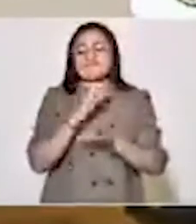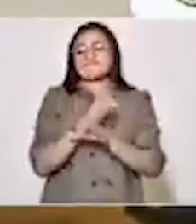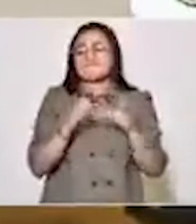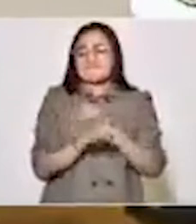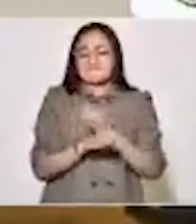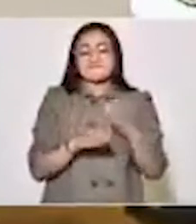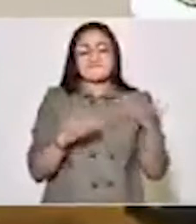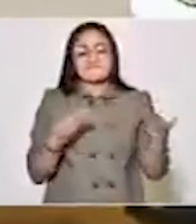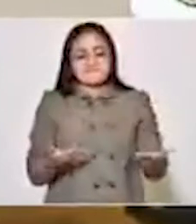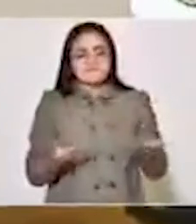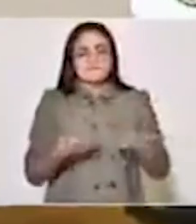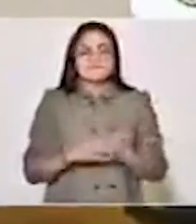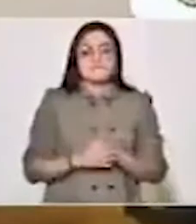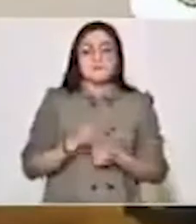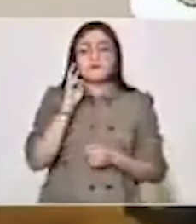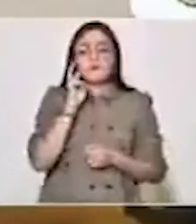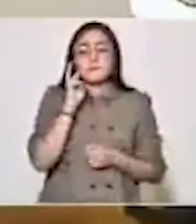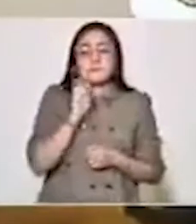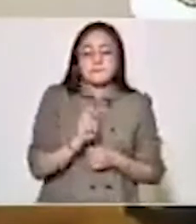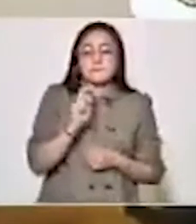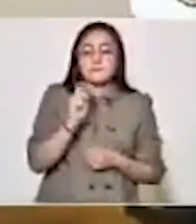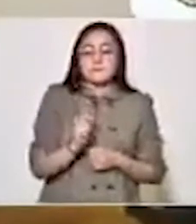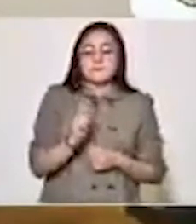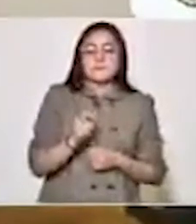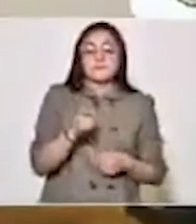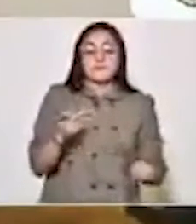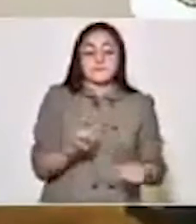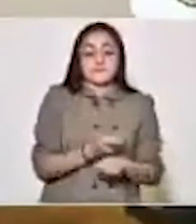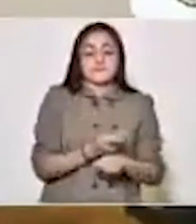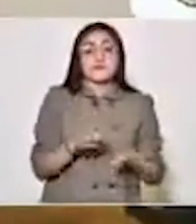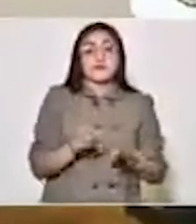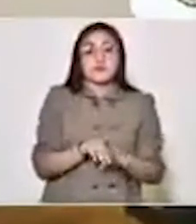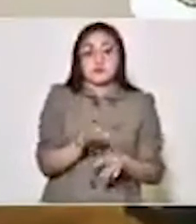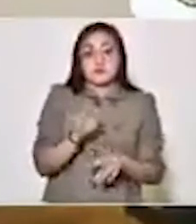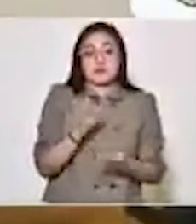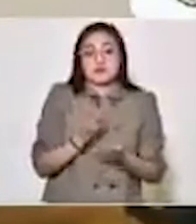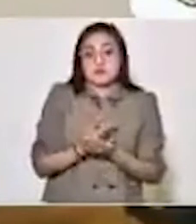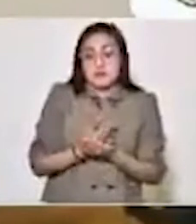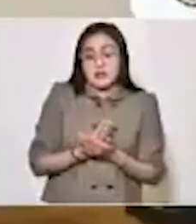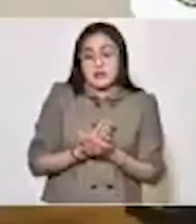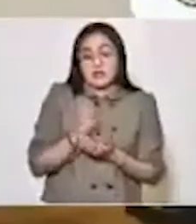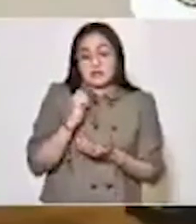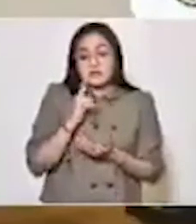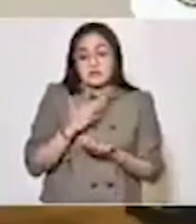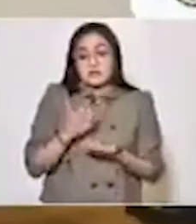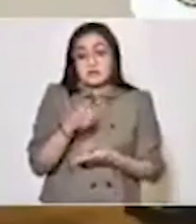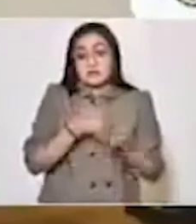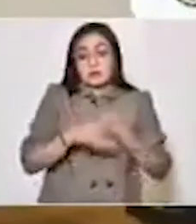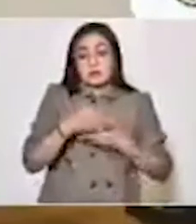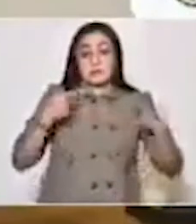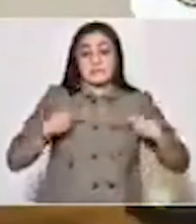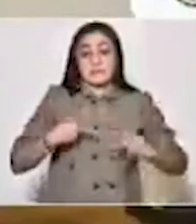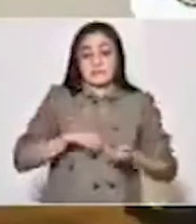cosas, van a ver que la situación no es como le esperaban. Y bueno, la gente de